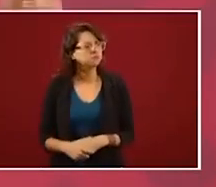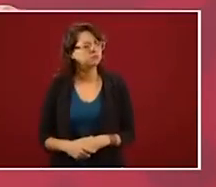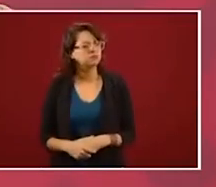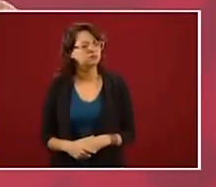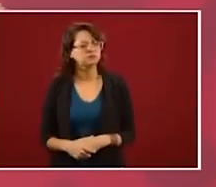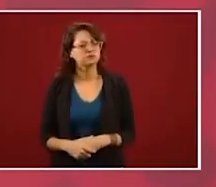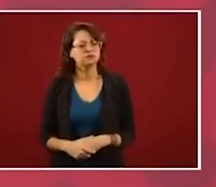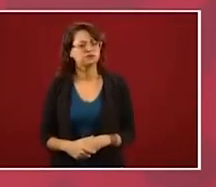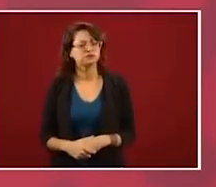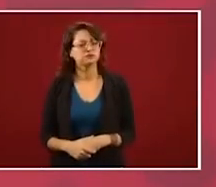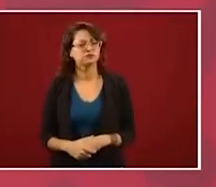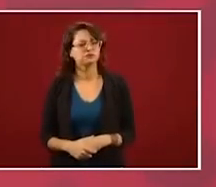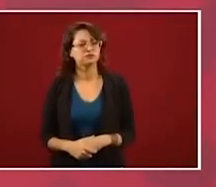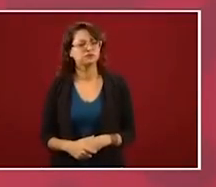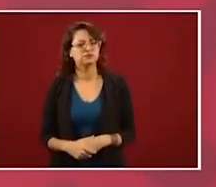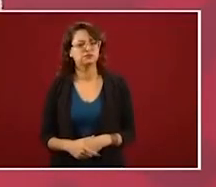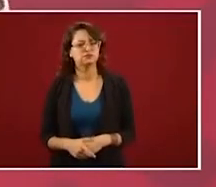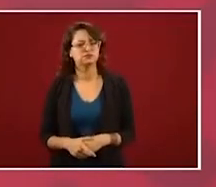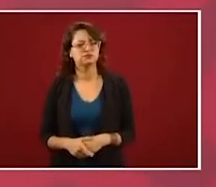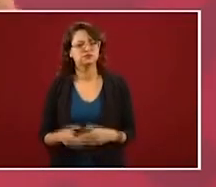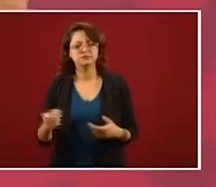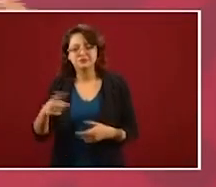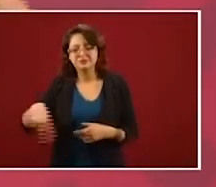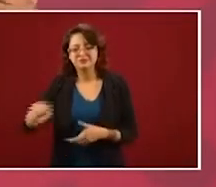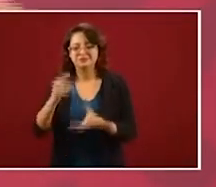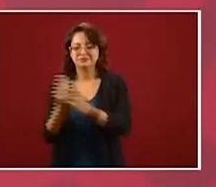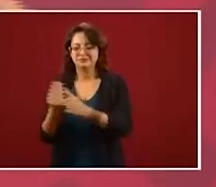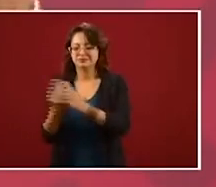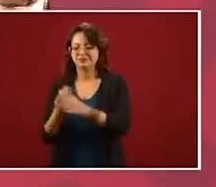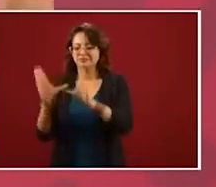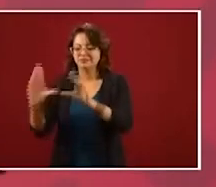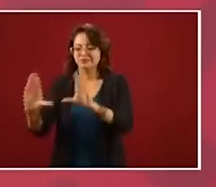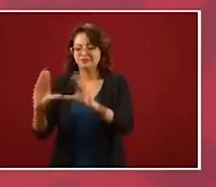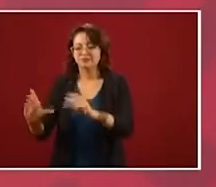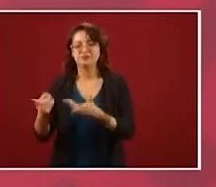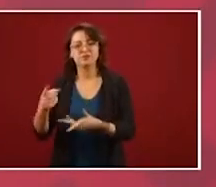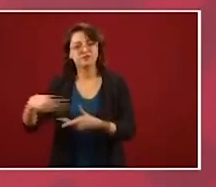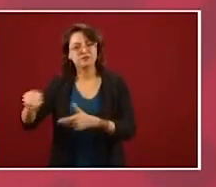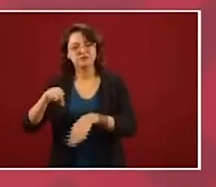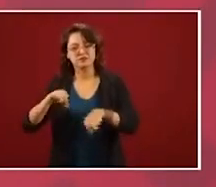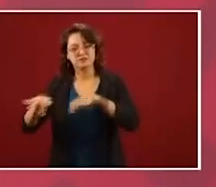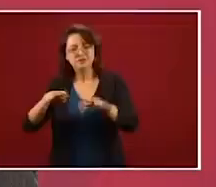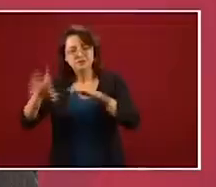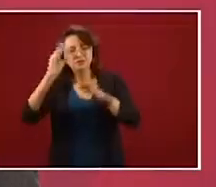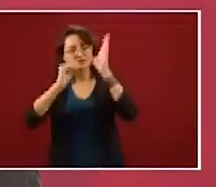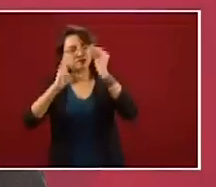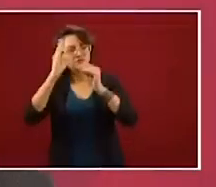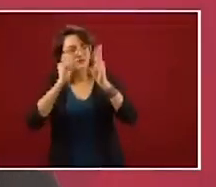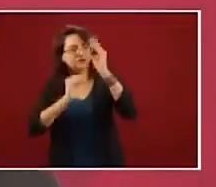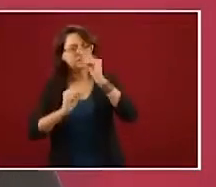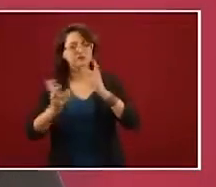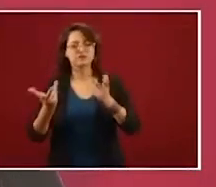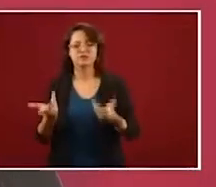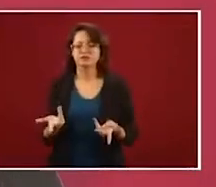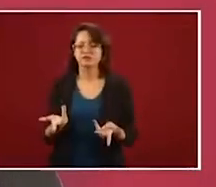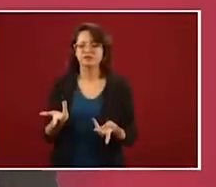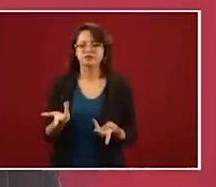A los que se les está capacitando, a los que se les da trabajo como aprendices. Es